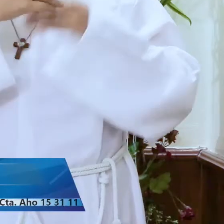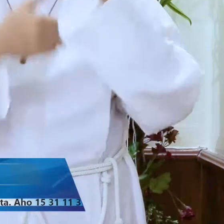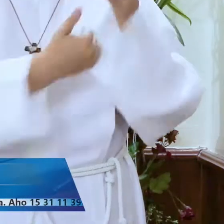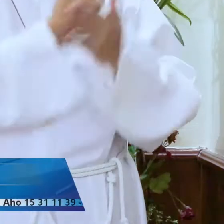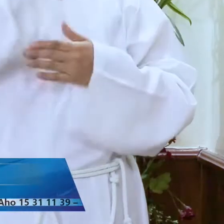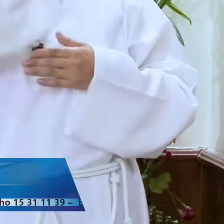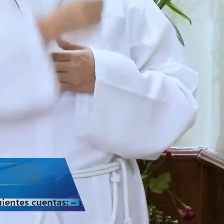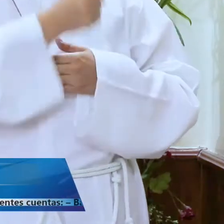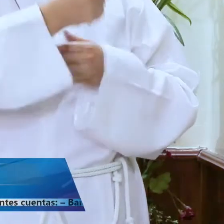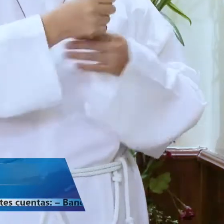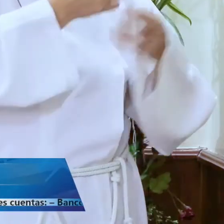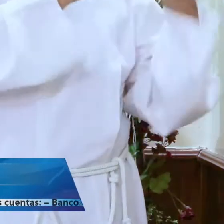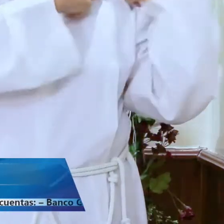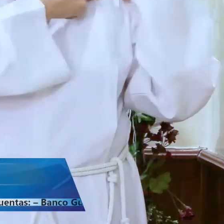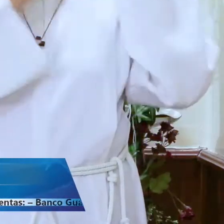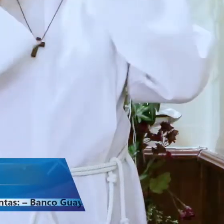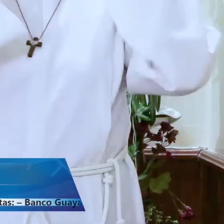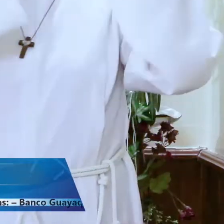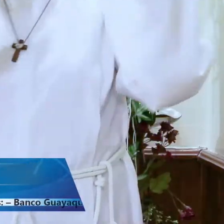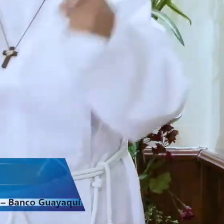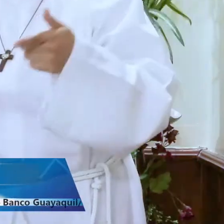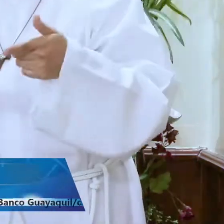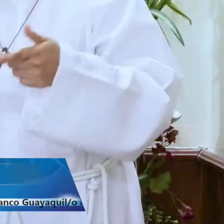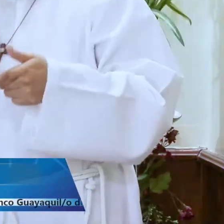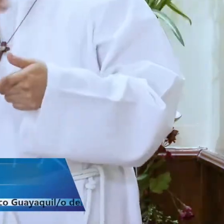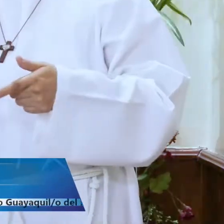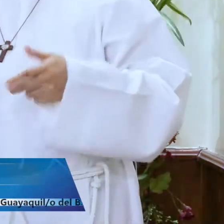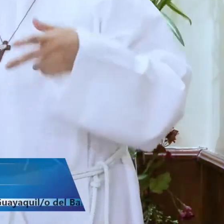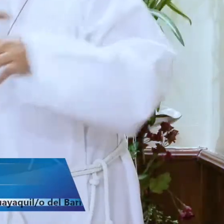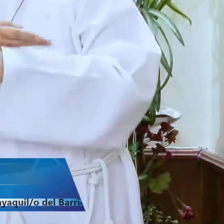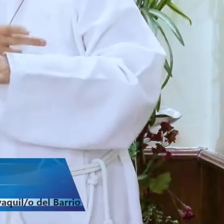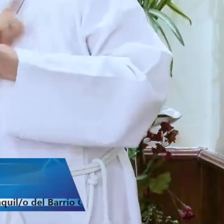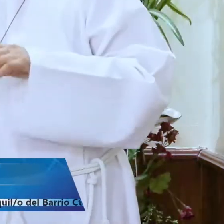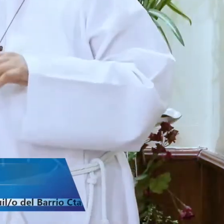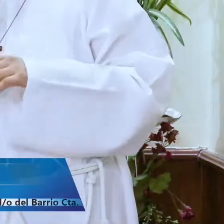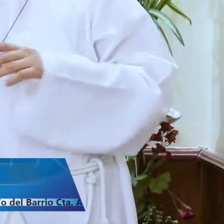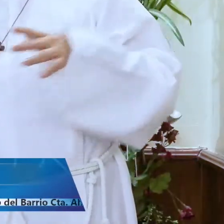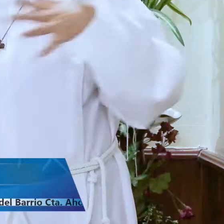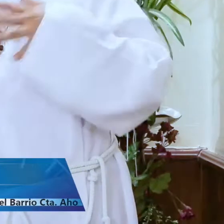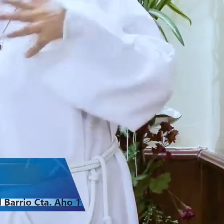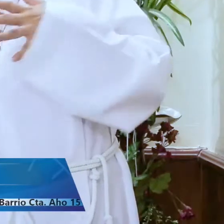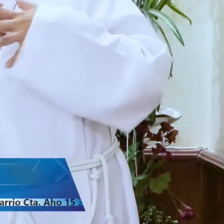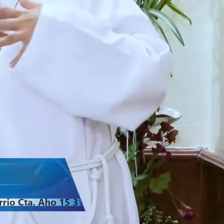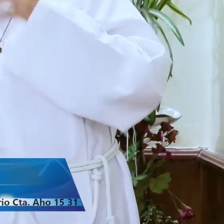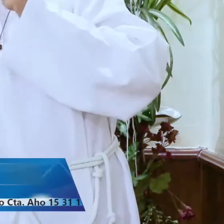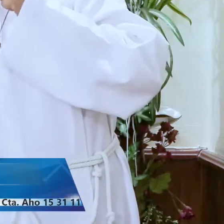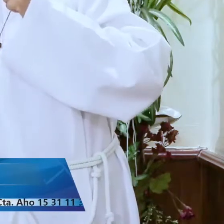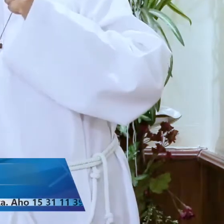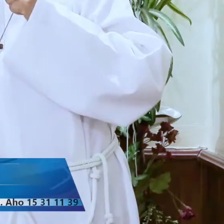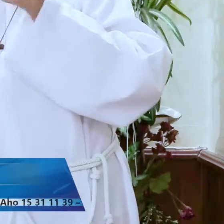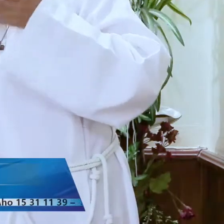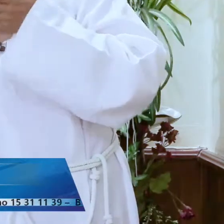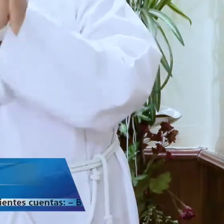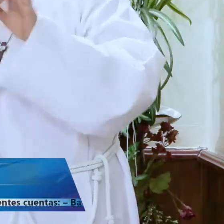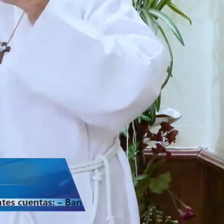ya no temerán ni se espantan y ninguna se perderá